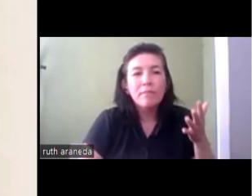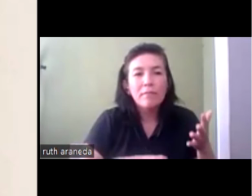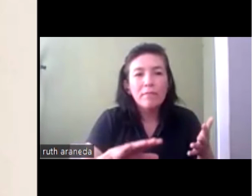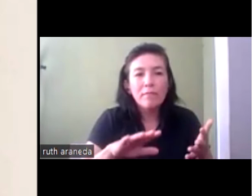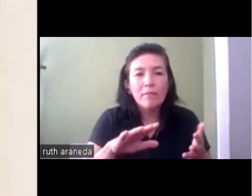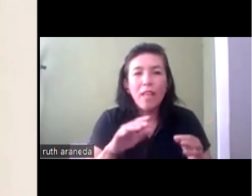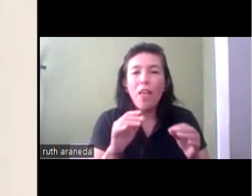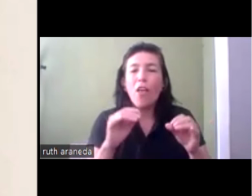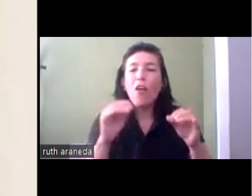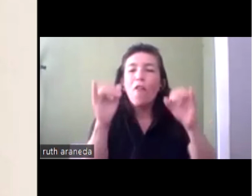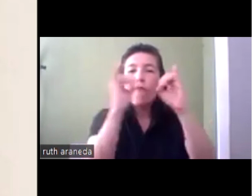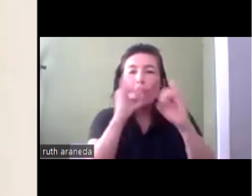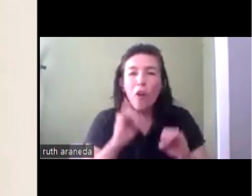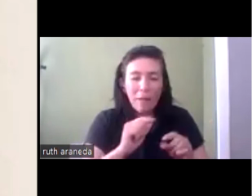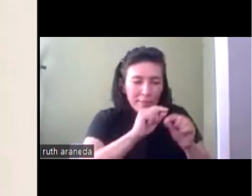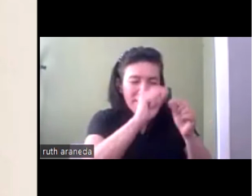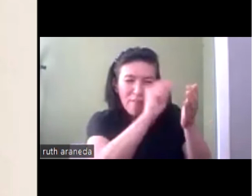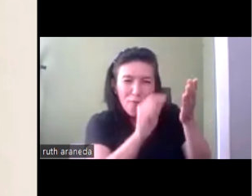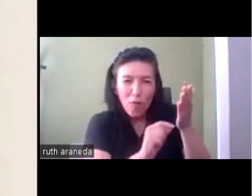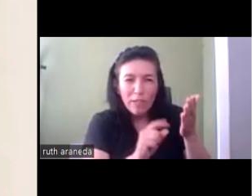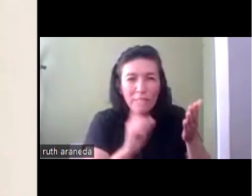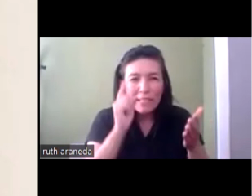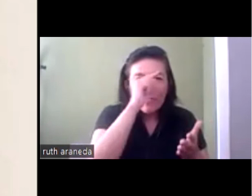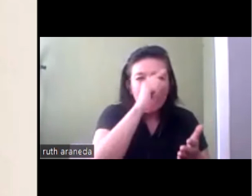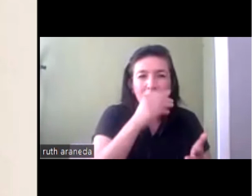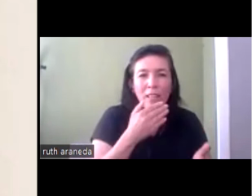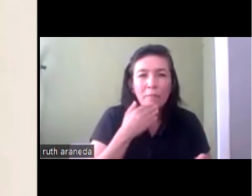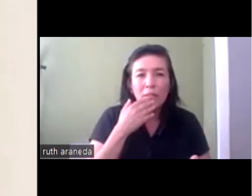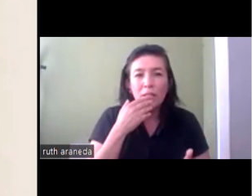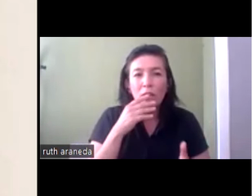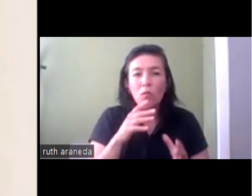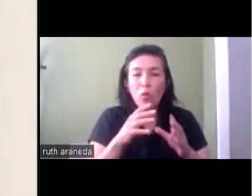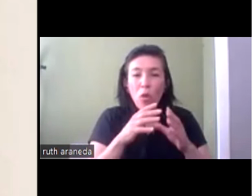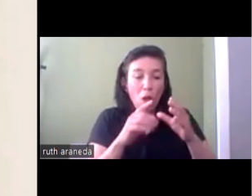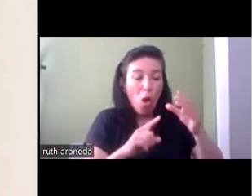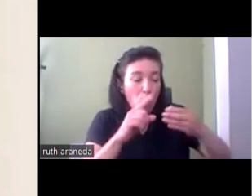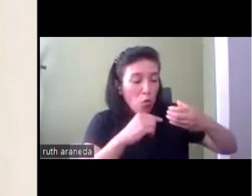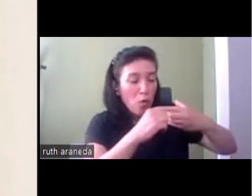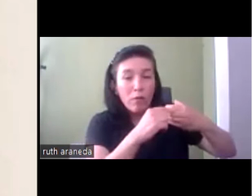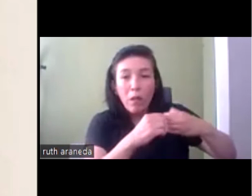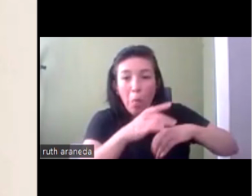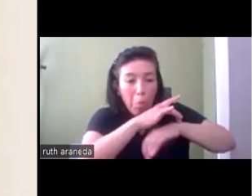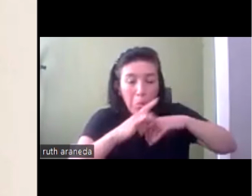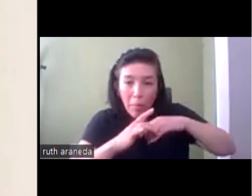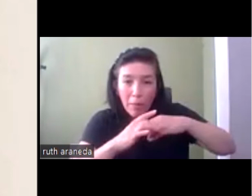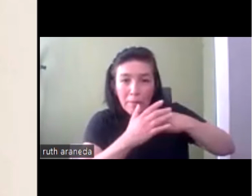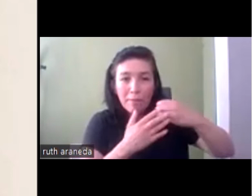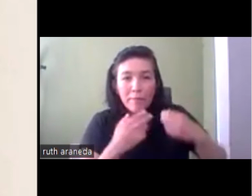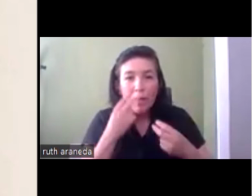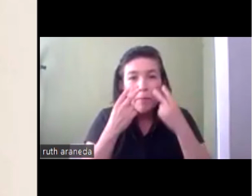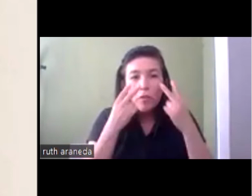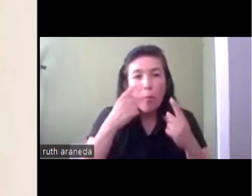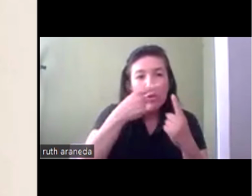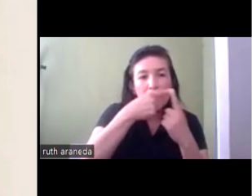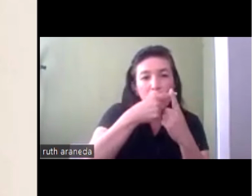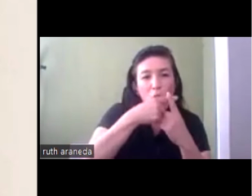el uso de simetrías complejas, el horror vacui, que es el horror como a dejar espacios vacíos en el diseño, que vamos a ver más adelante, la visión en positivo o negativo, es